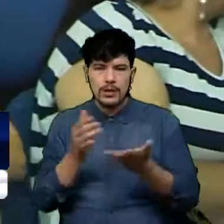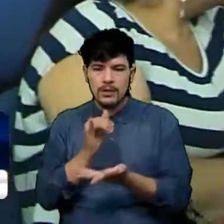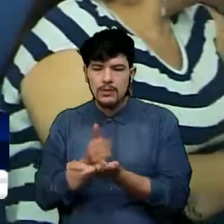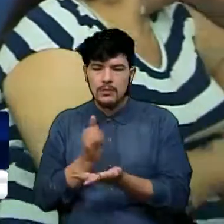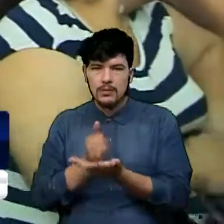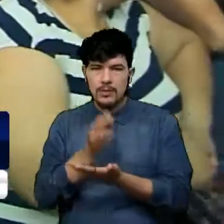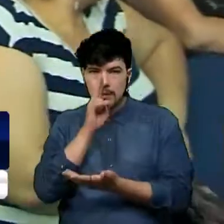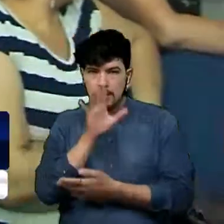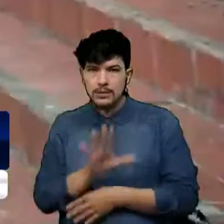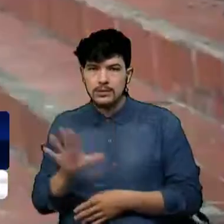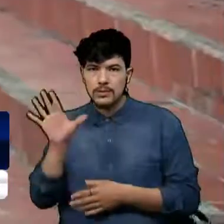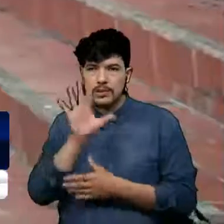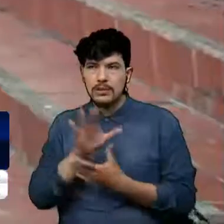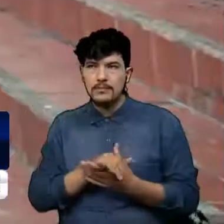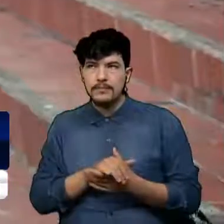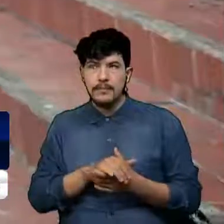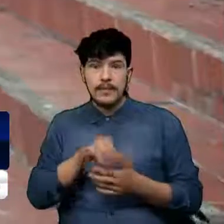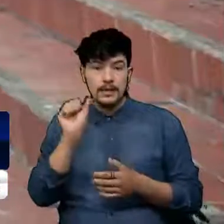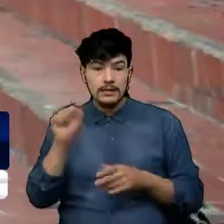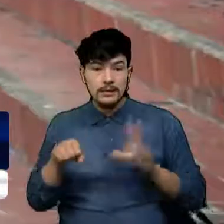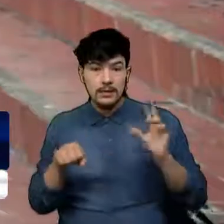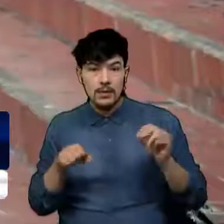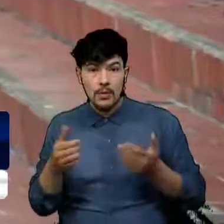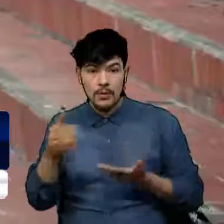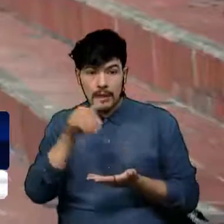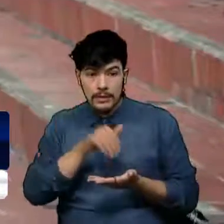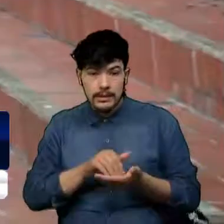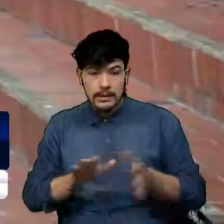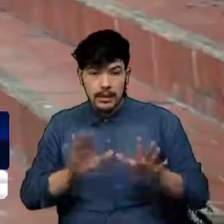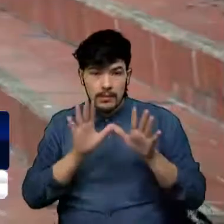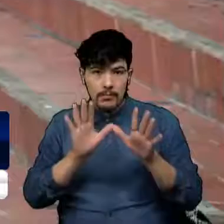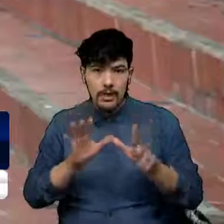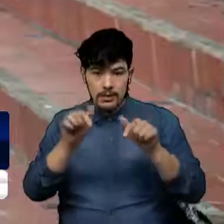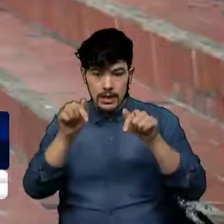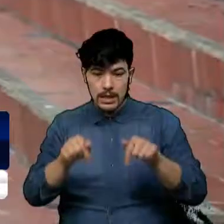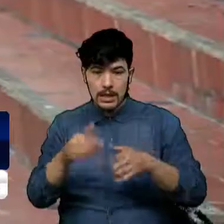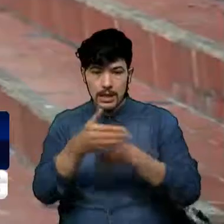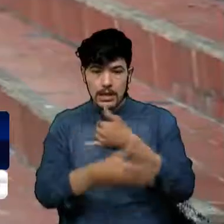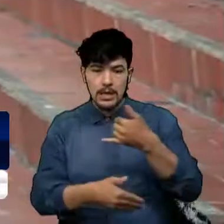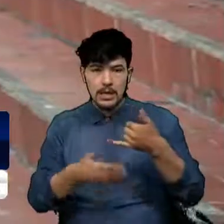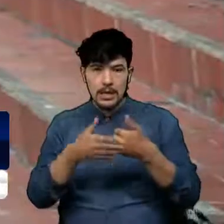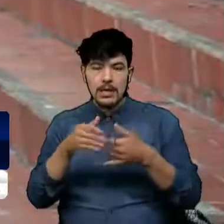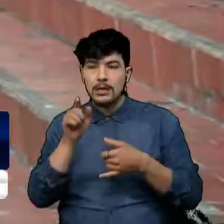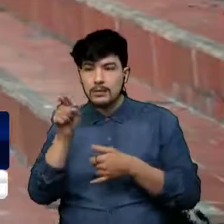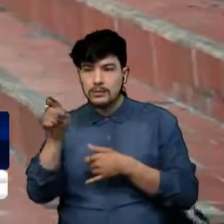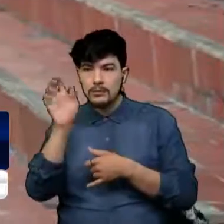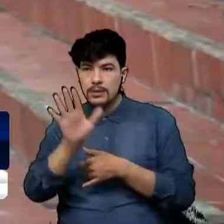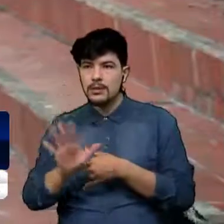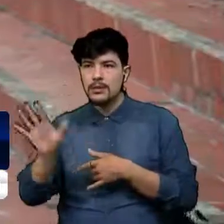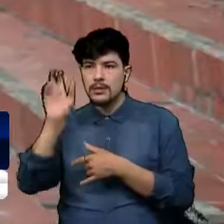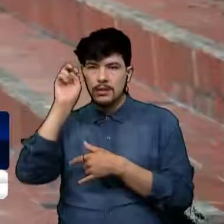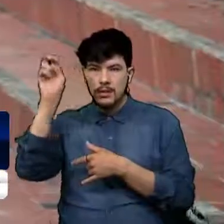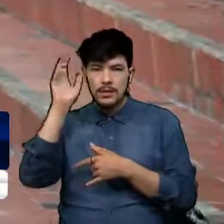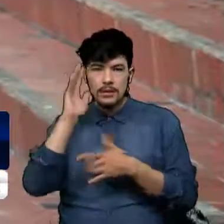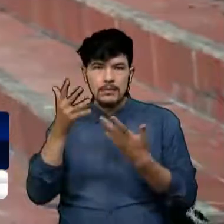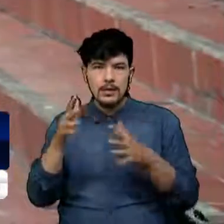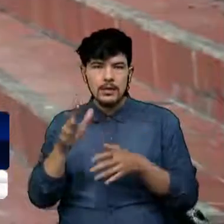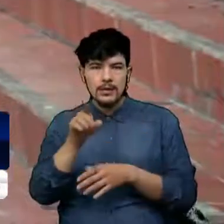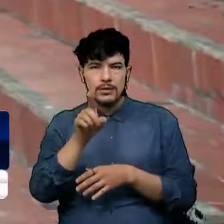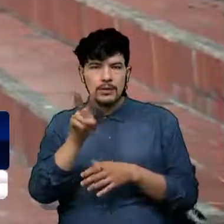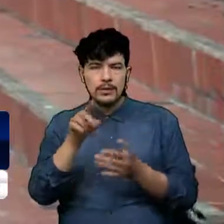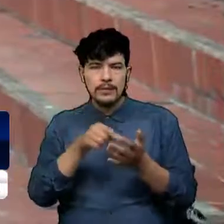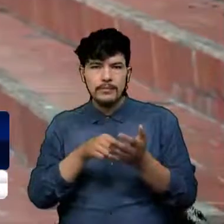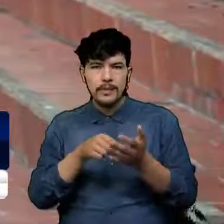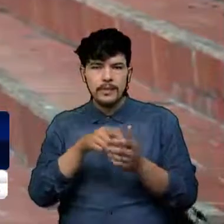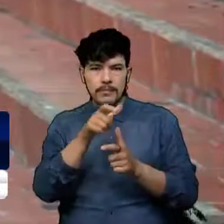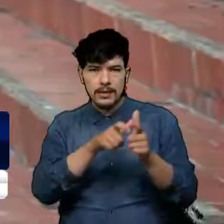nacional. De darse este nuevo cese de actividades en toda Colombia, en norte de Santander serían más de 12.000 docentes los